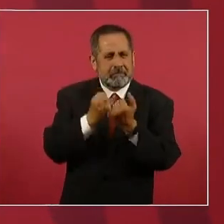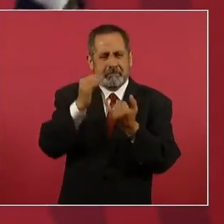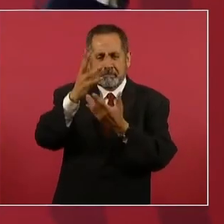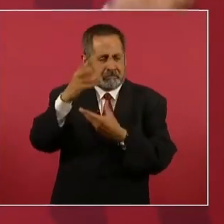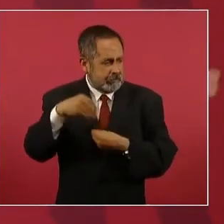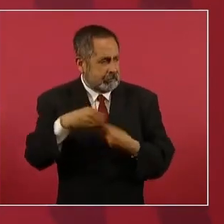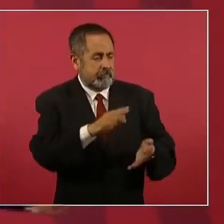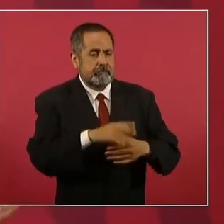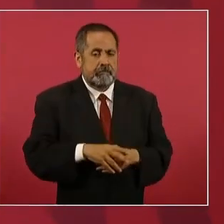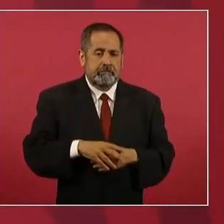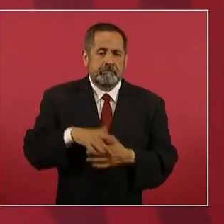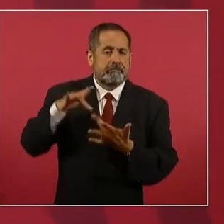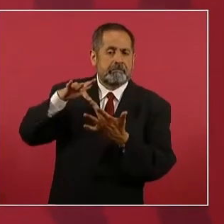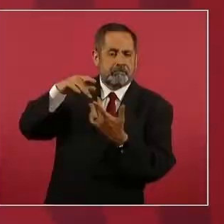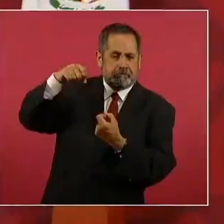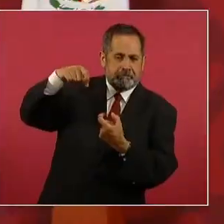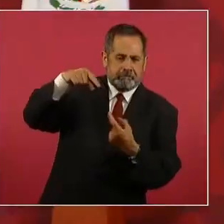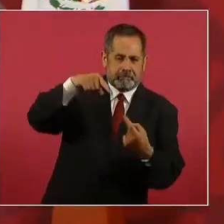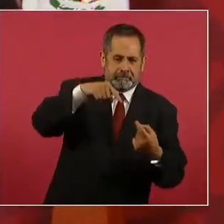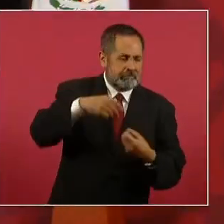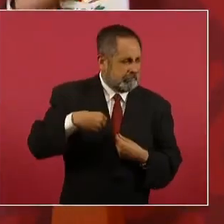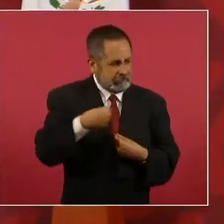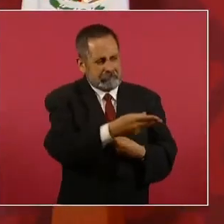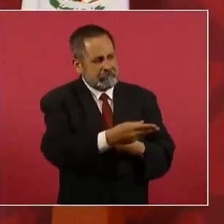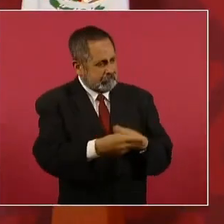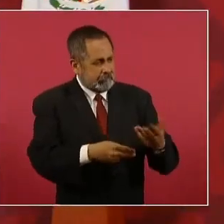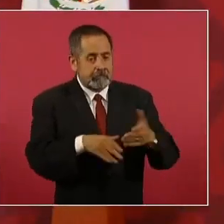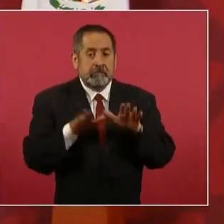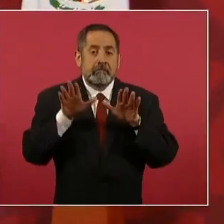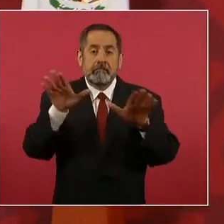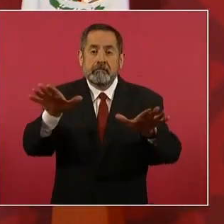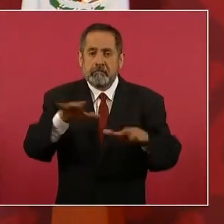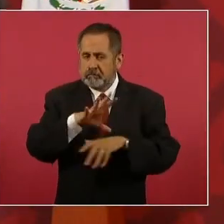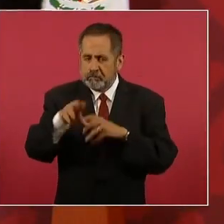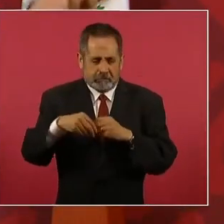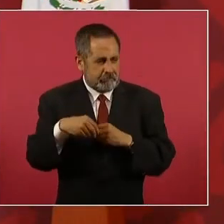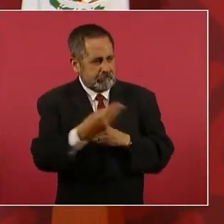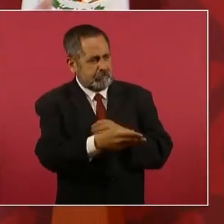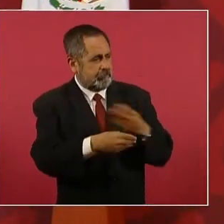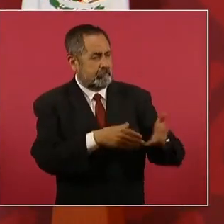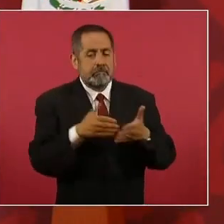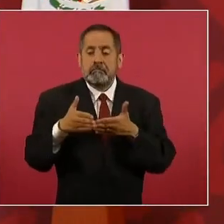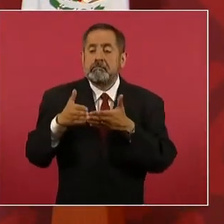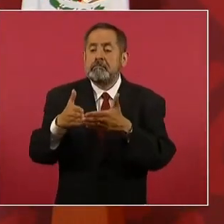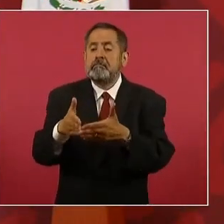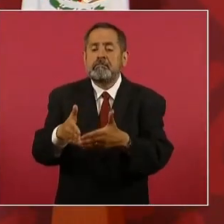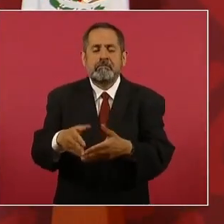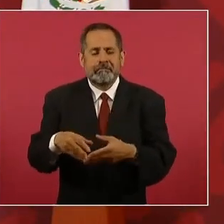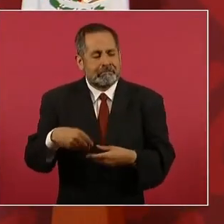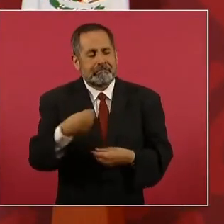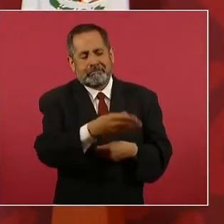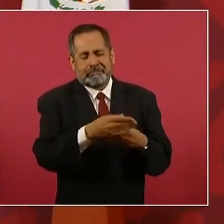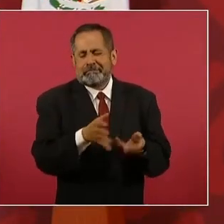las telecomunicaciones, los aeropuertos, los puertos,